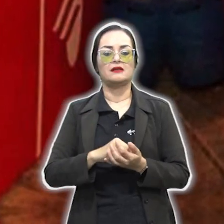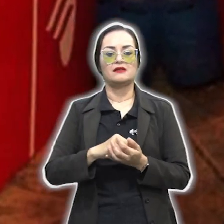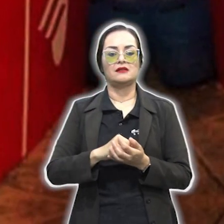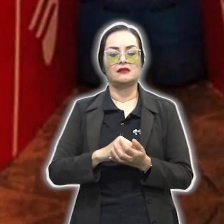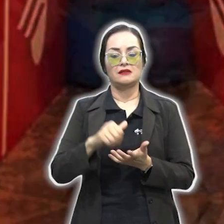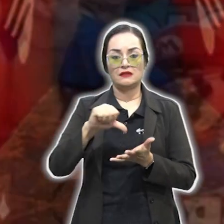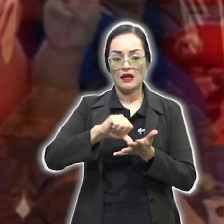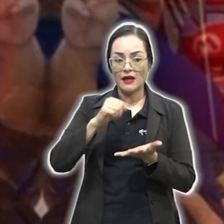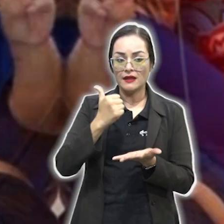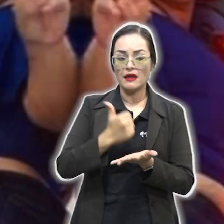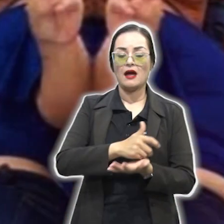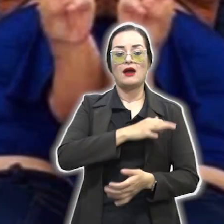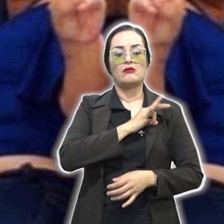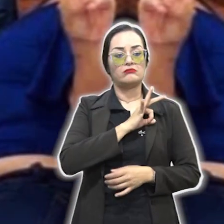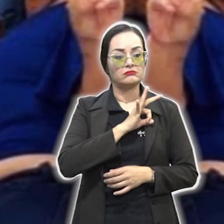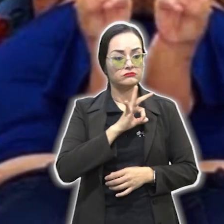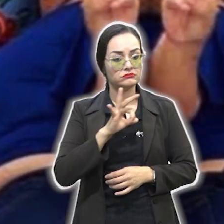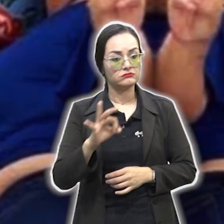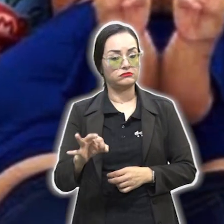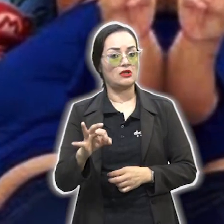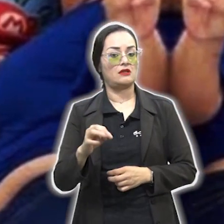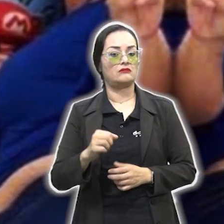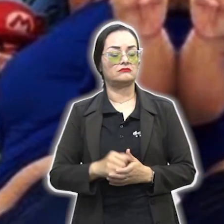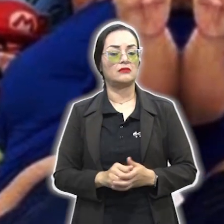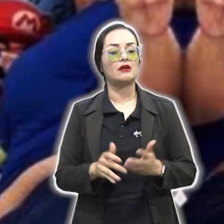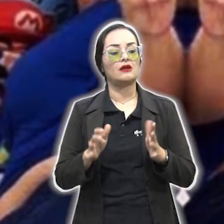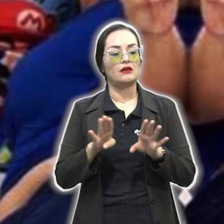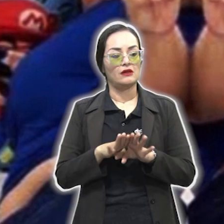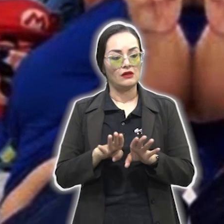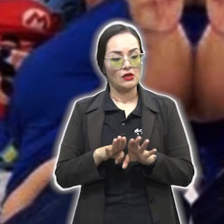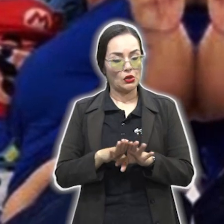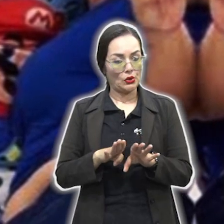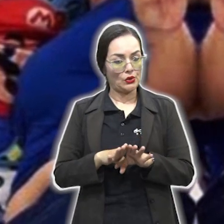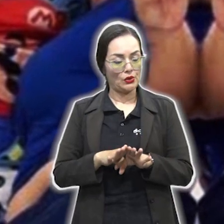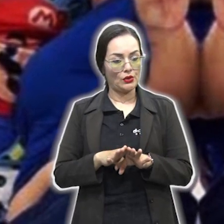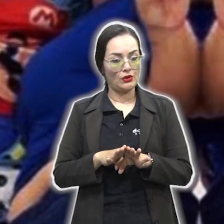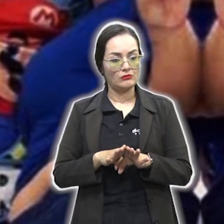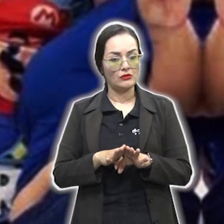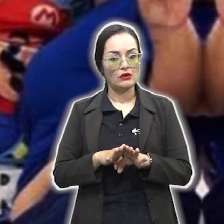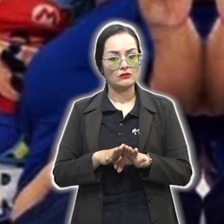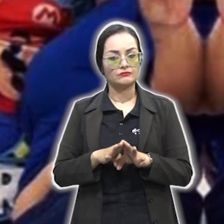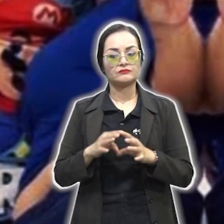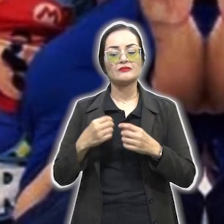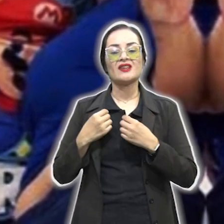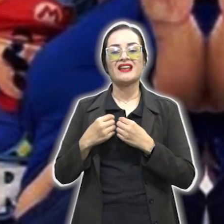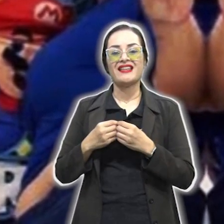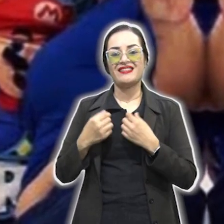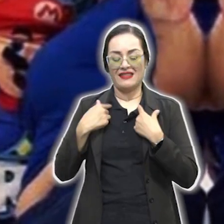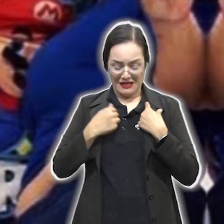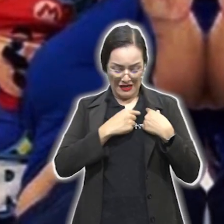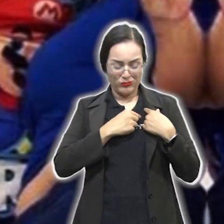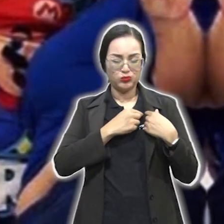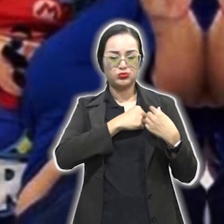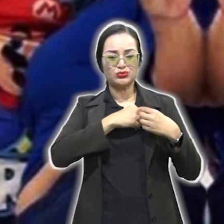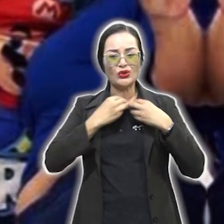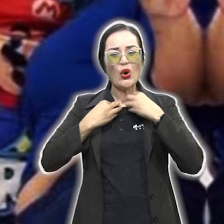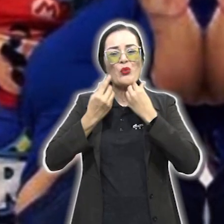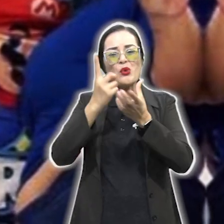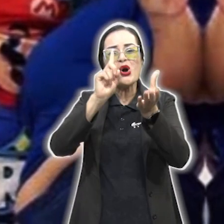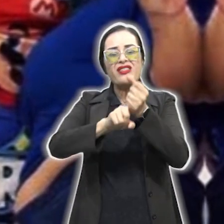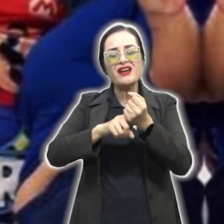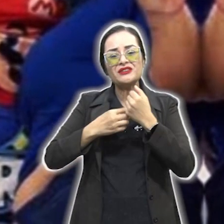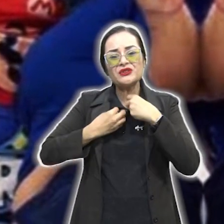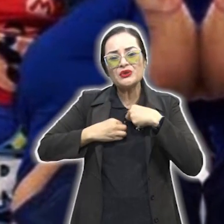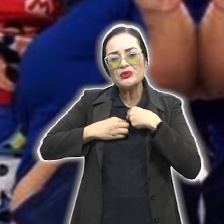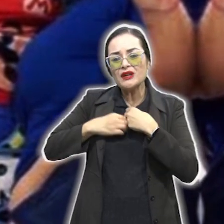que causan la talla baja. Entre algunas están la disfunción de la hormona del crecimiento,